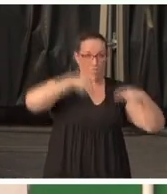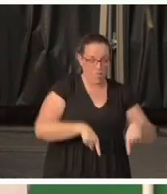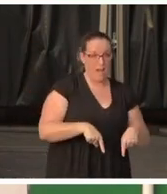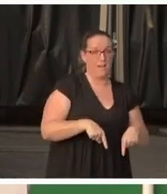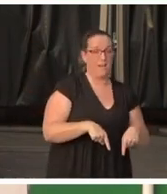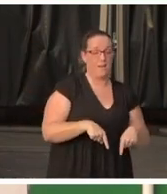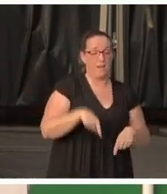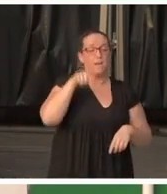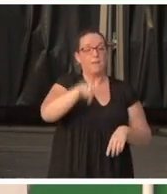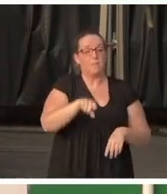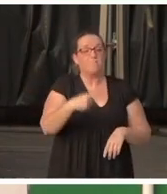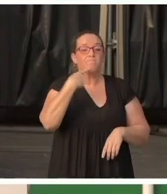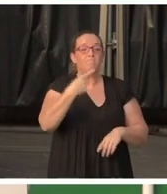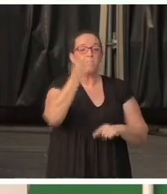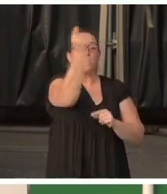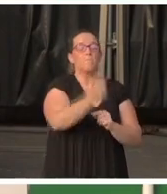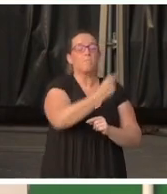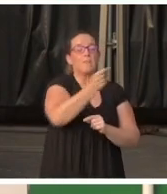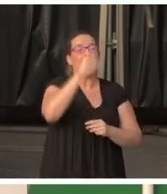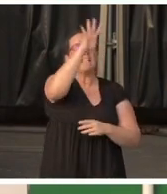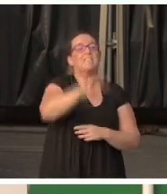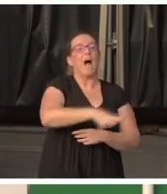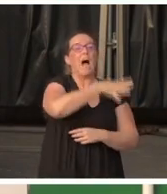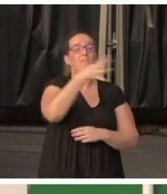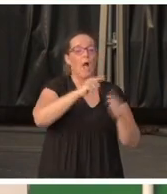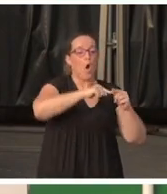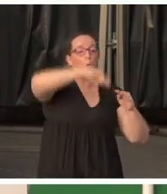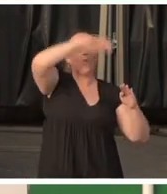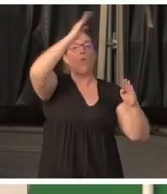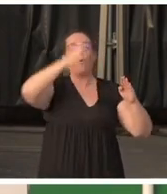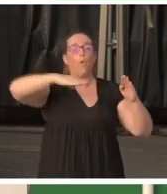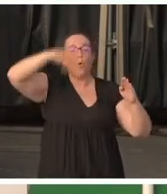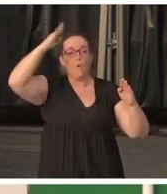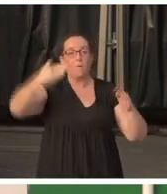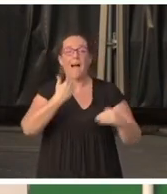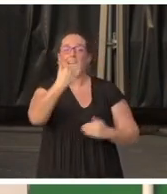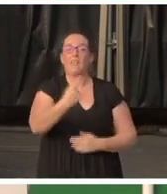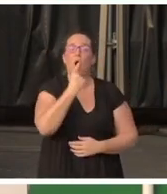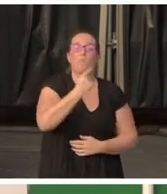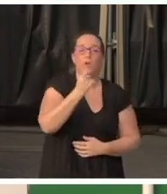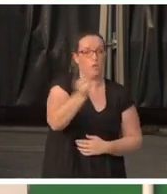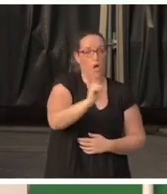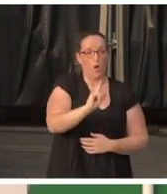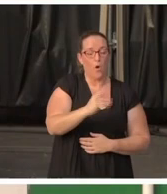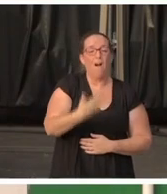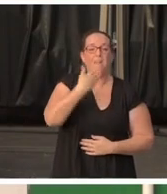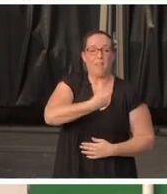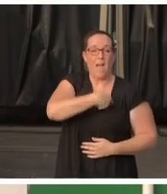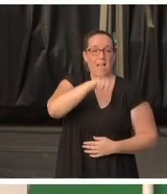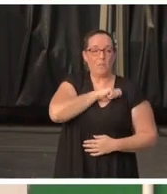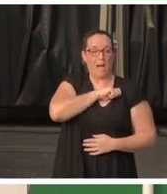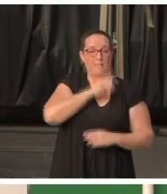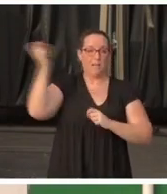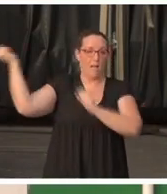esos cuadros, que es lo único que puede mostrar, esas curvas que suben es el dinero que ha transferido el Gobierno de España a